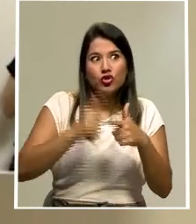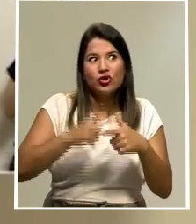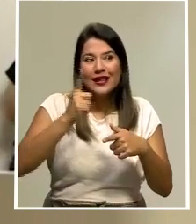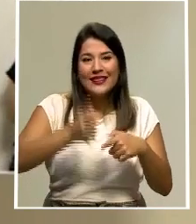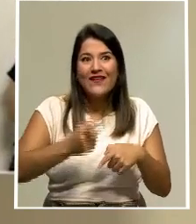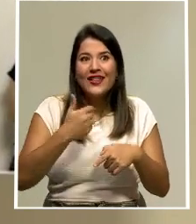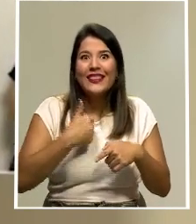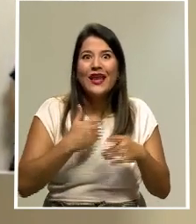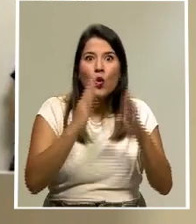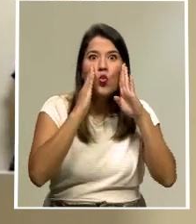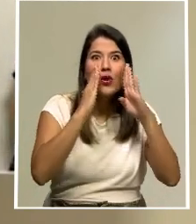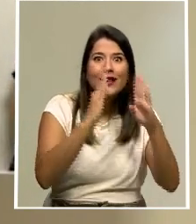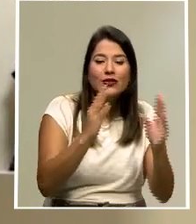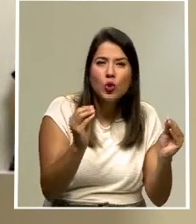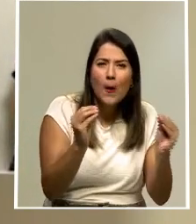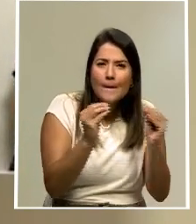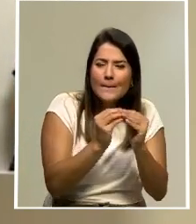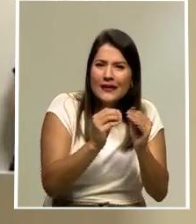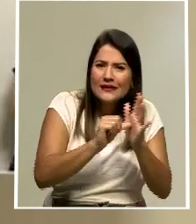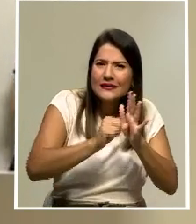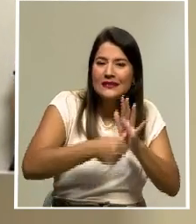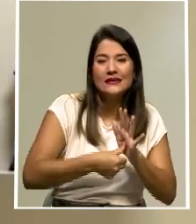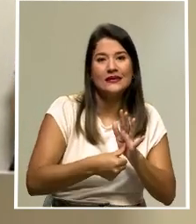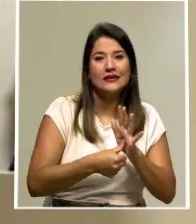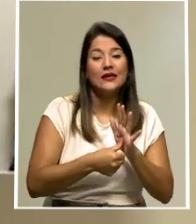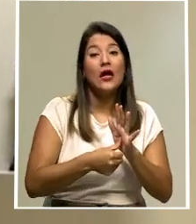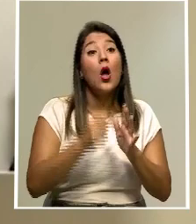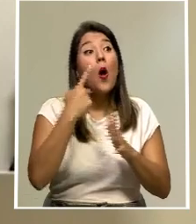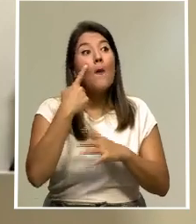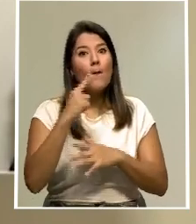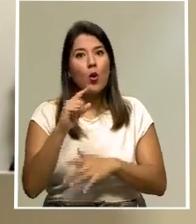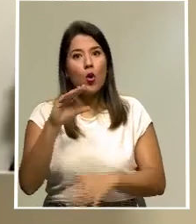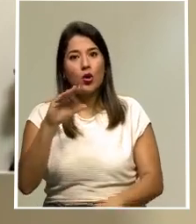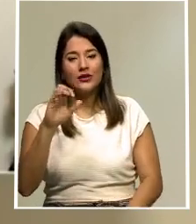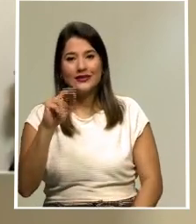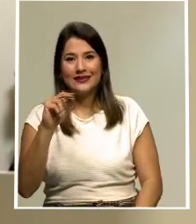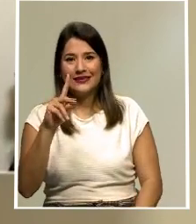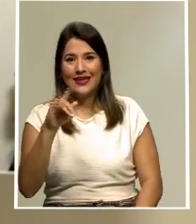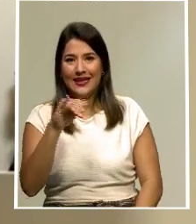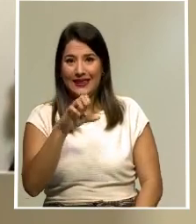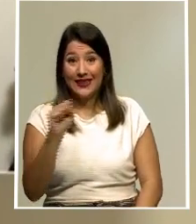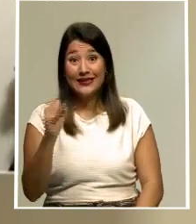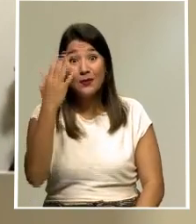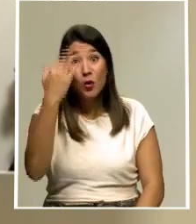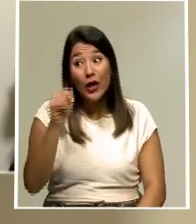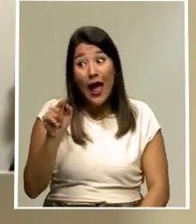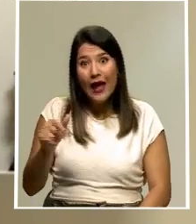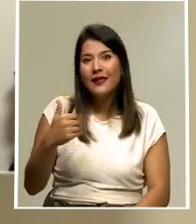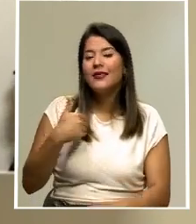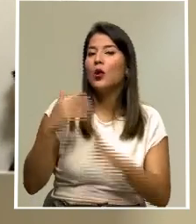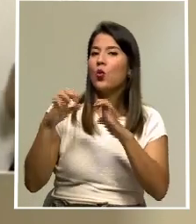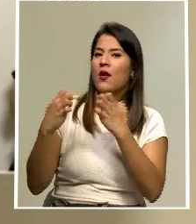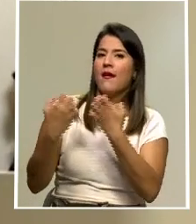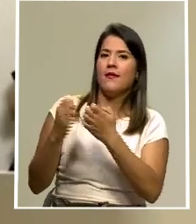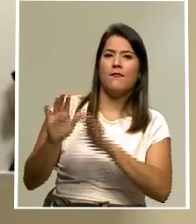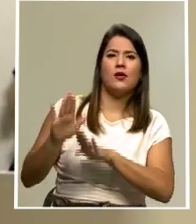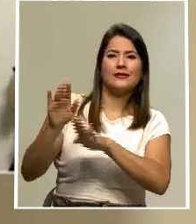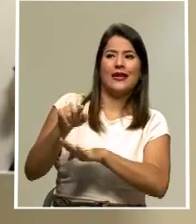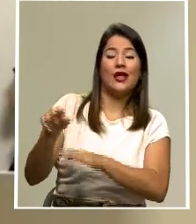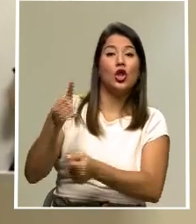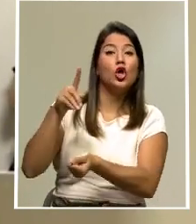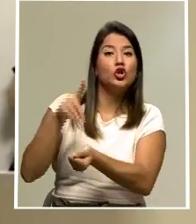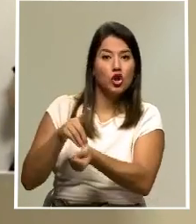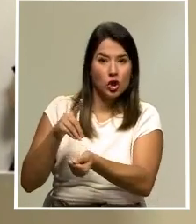seguimiento más clínico por parte del CENDEIS, que tiene un equipo excelente de médicos de